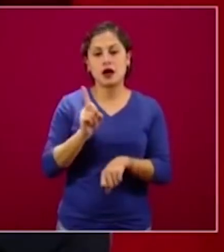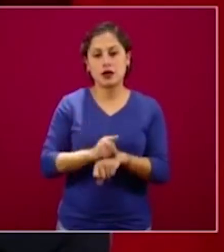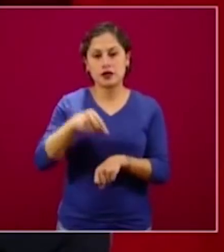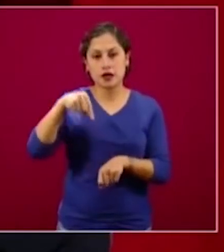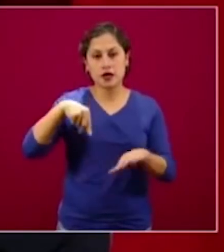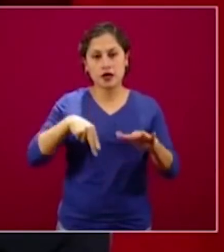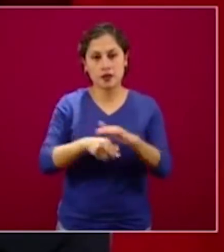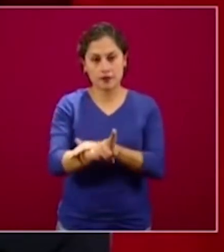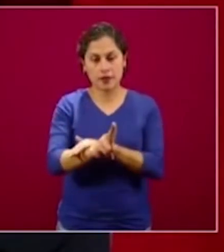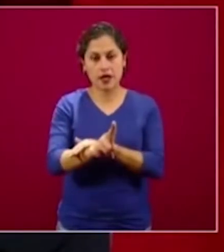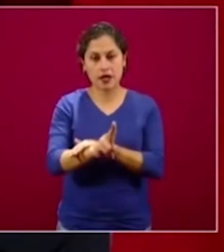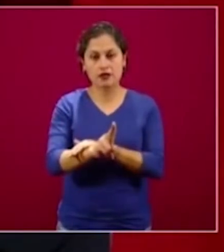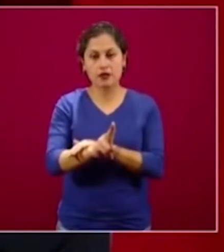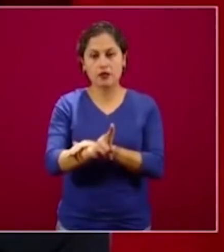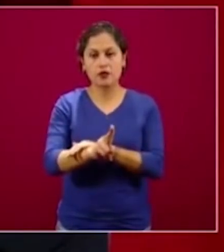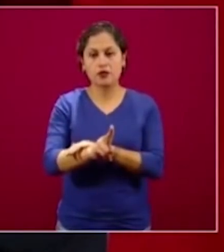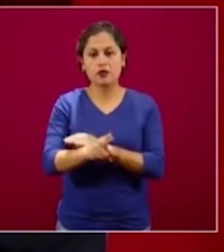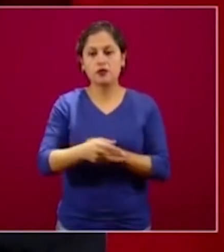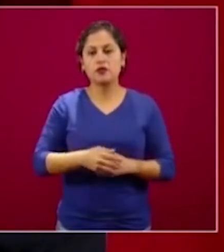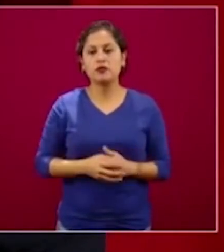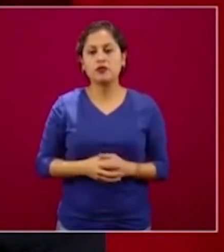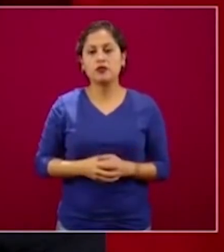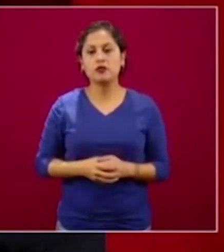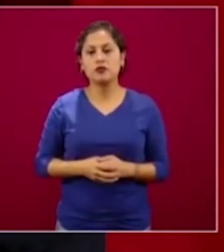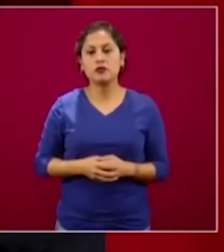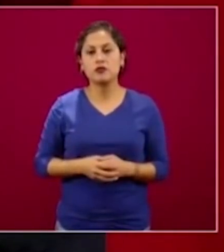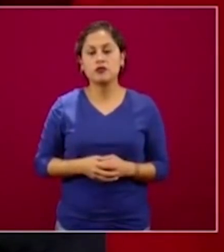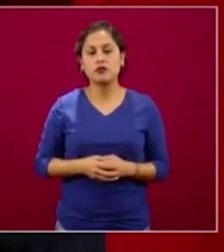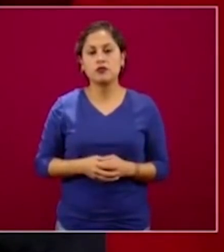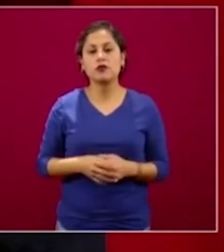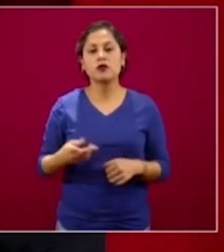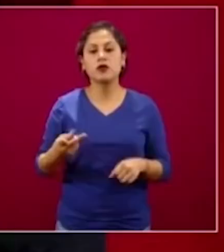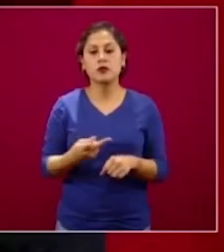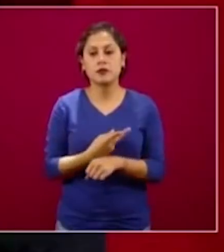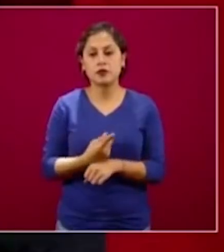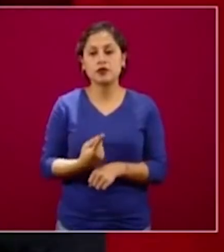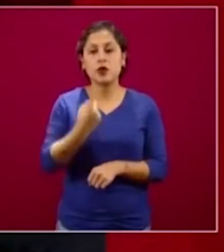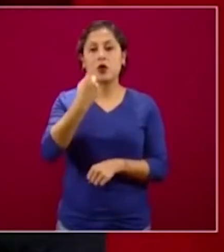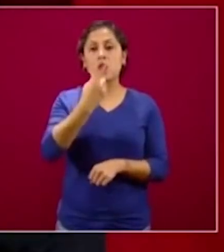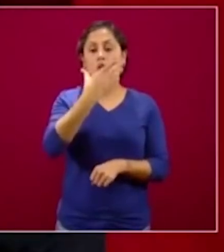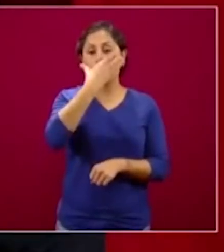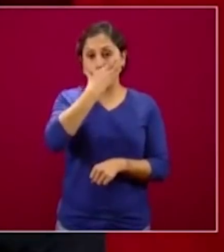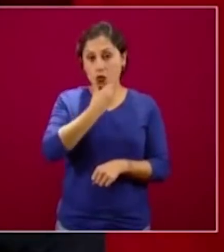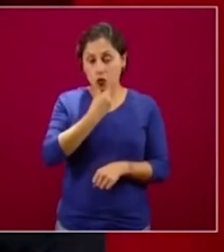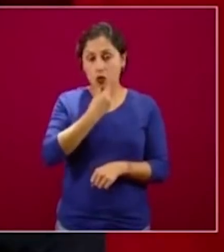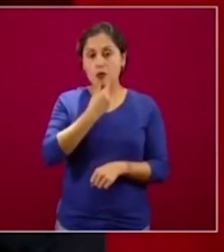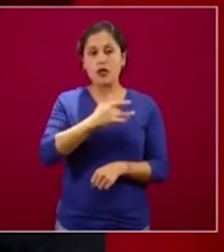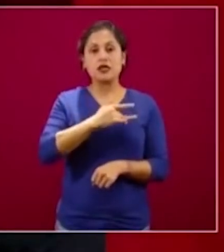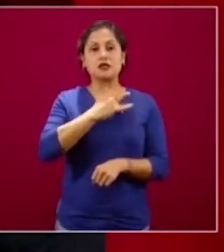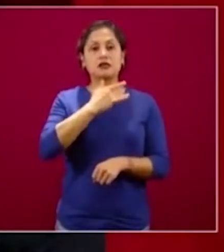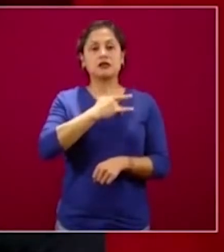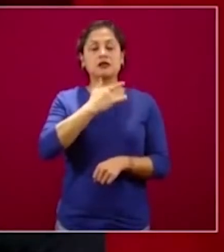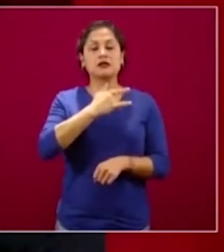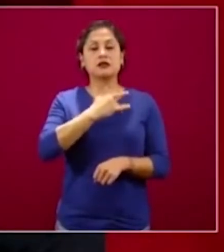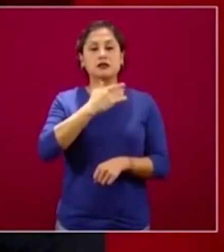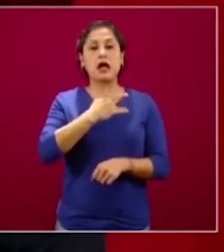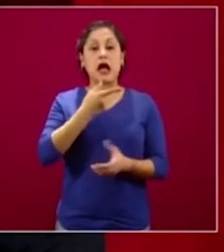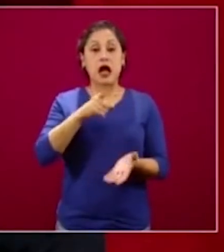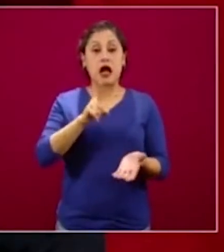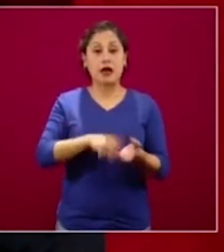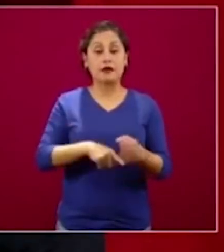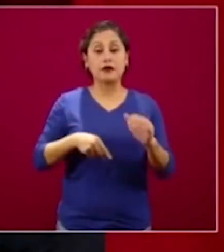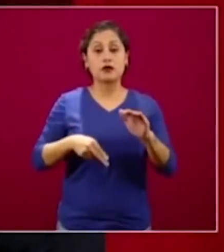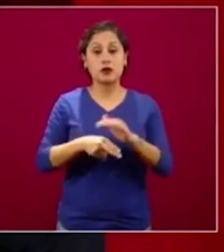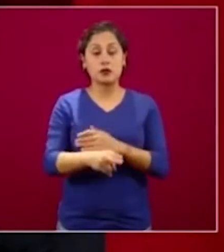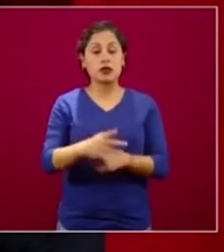colectivo Metro acerca de que un hombre, bueno, pues resultó con síntomas de COVID dentro de las instalaciones del